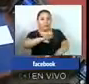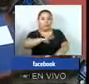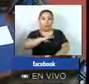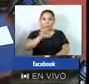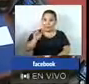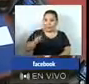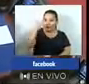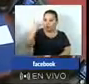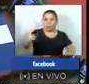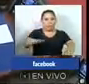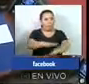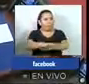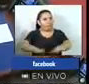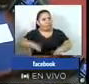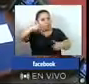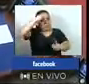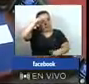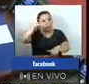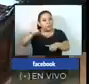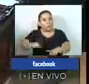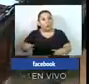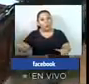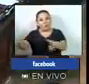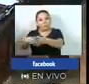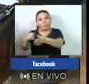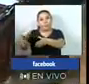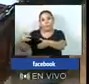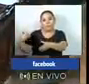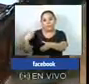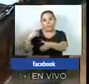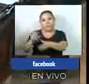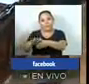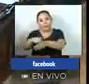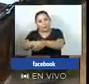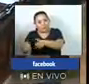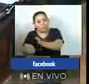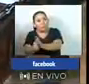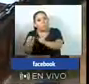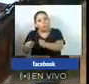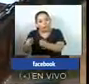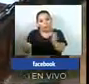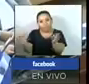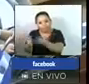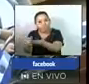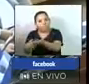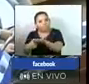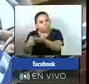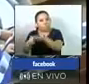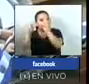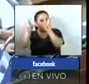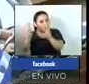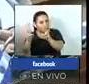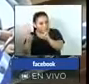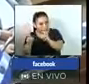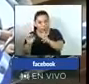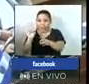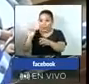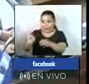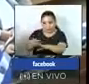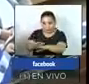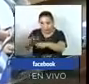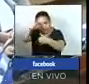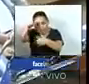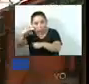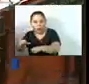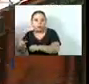finalice el plazo para la aprobación la junta directiva de la asamblea legislativa se pueda reunir y abordar este tema si hay un acuerdo